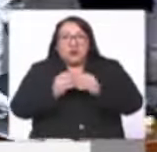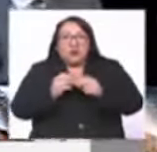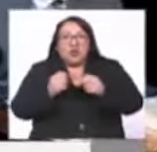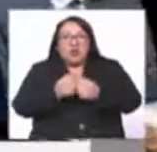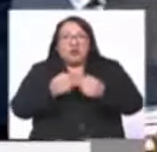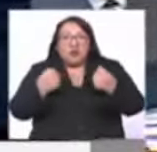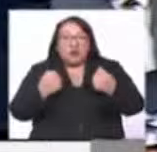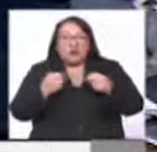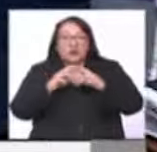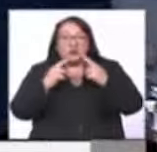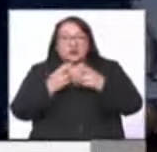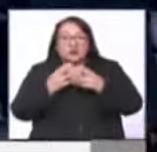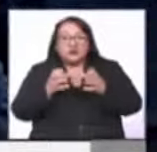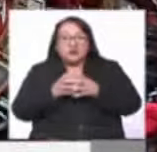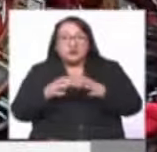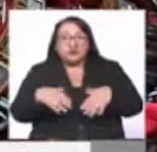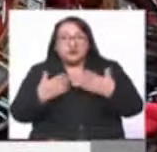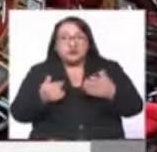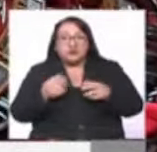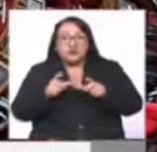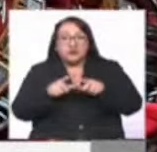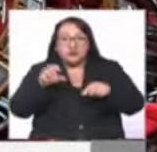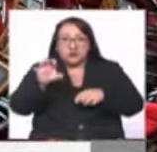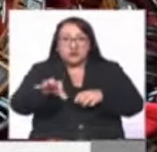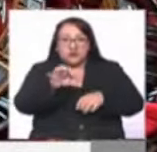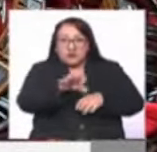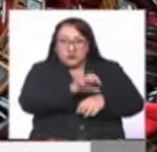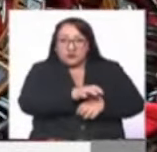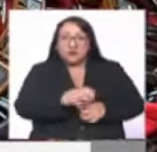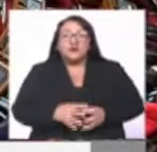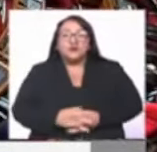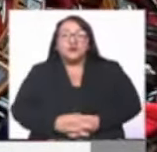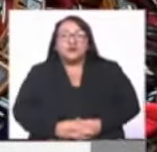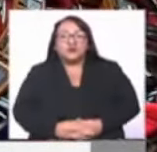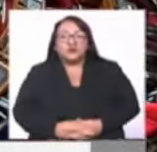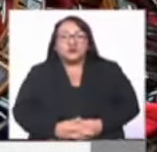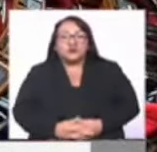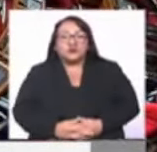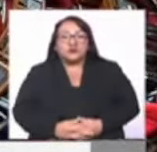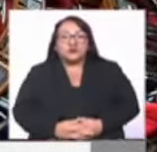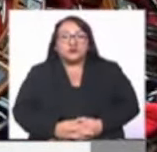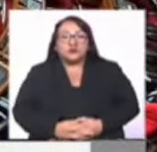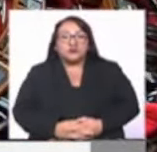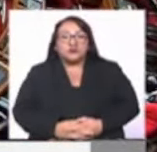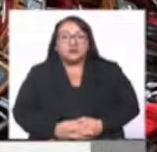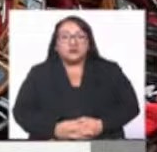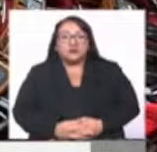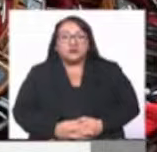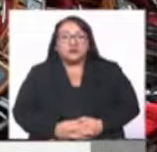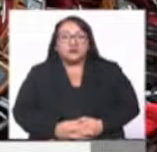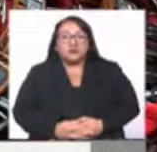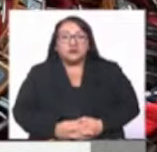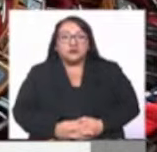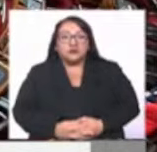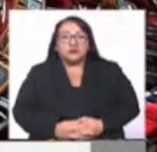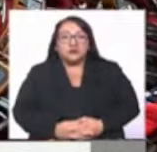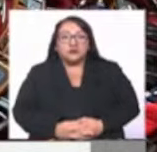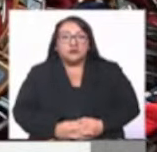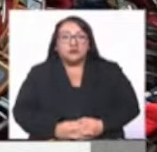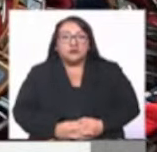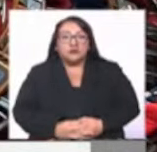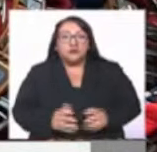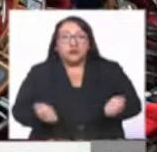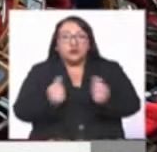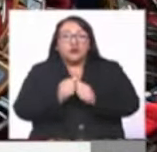sesiones para que ahí puedan ubicarse eh los miembros de la junta Nacional de Justicia acompañados de su